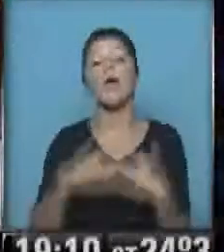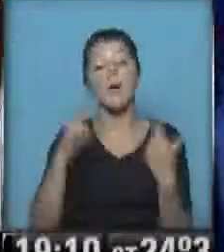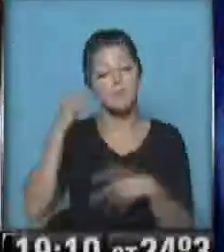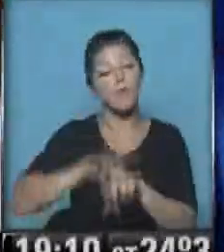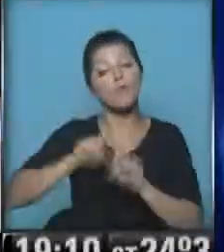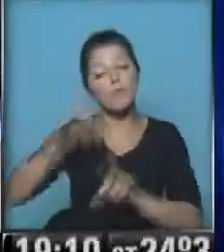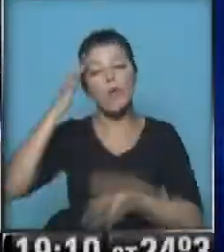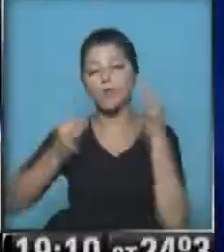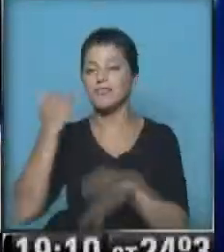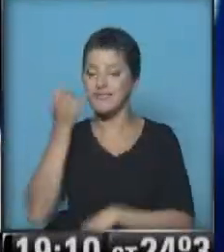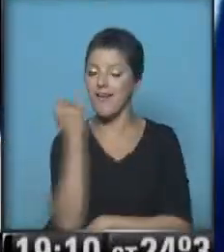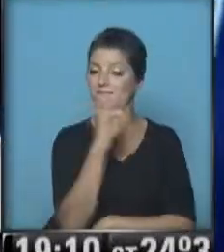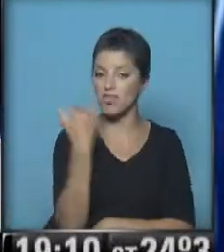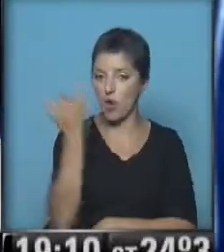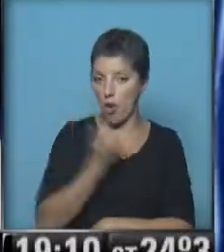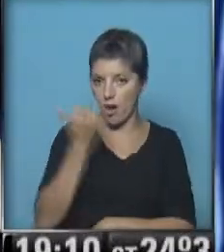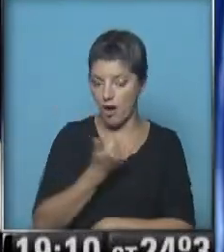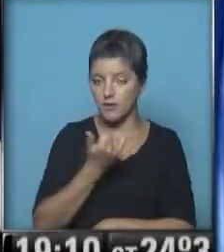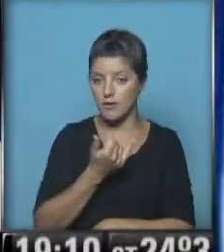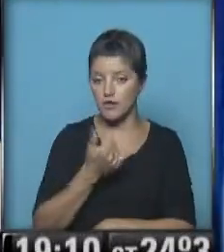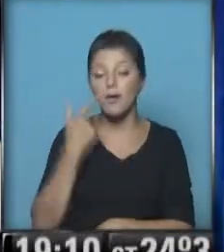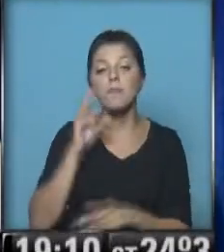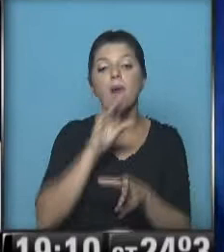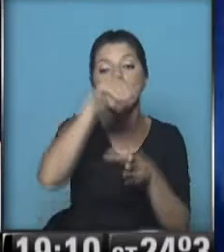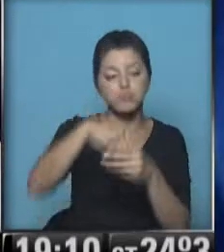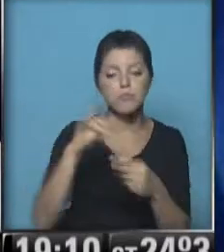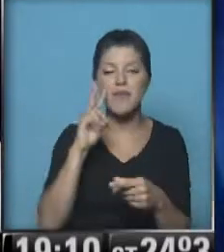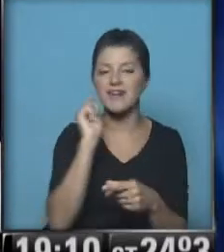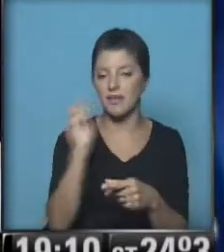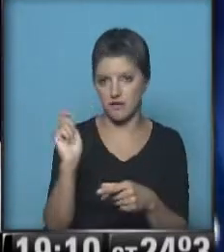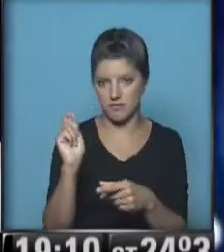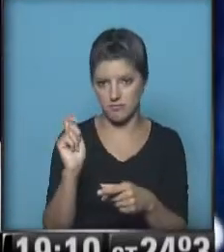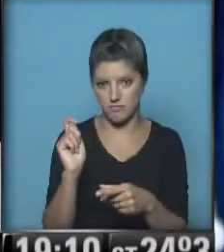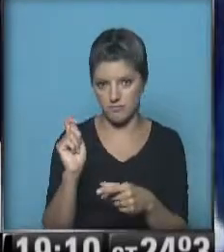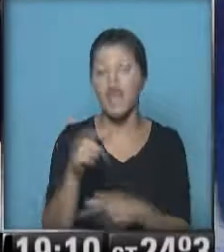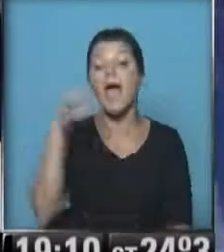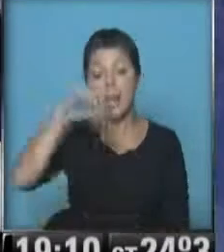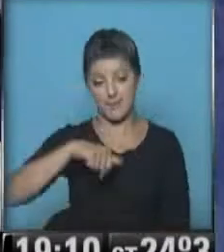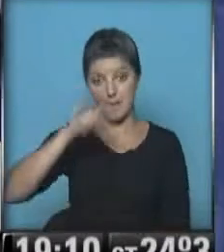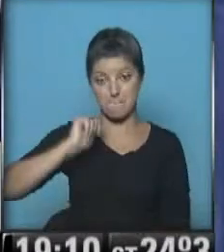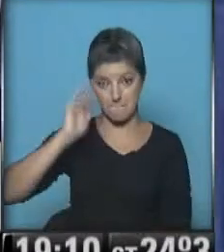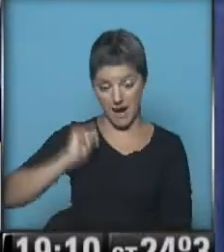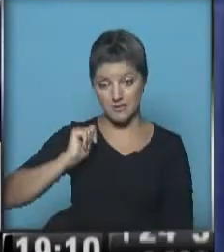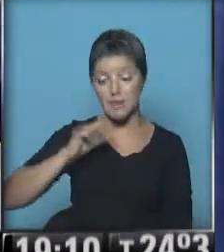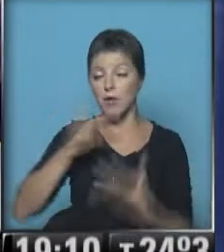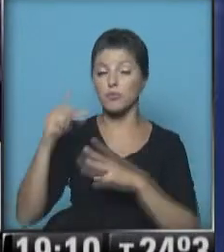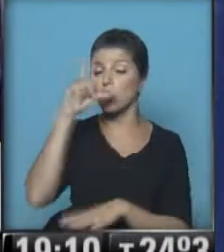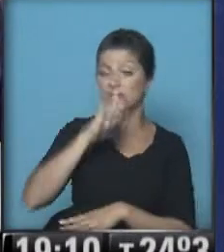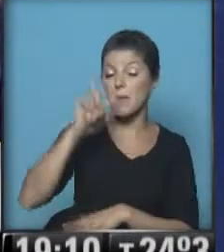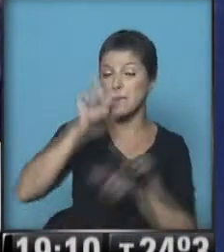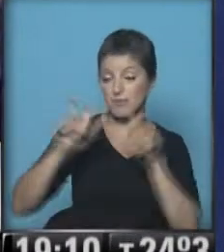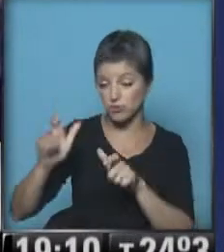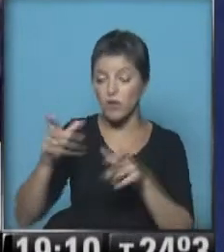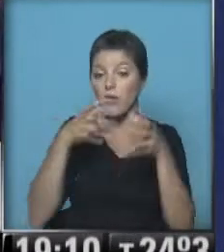ya tiene en su poder los videos de las cámaras que registraron los incidentes. Este martes, alrededor de 100 integrantes de una